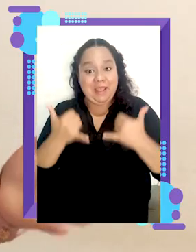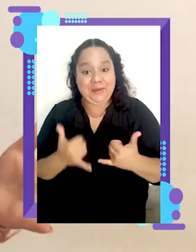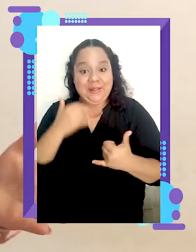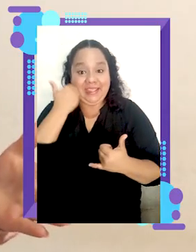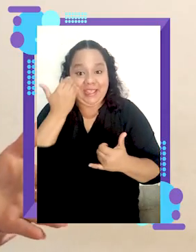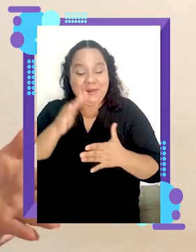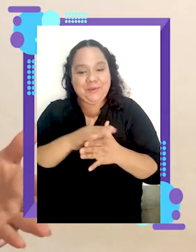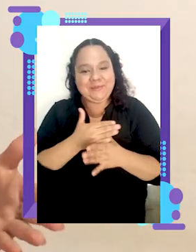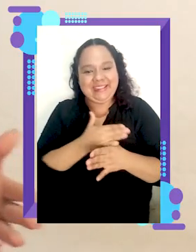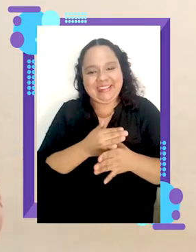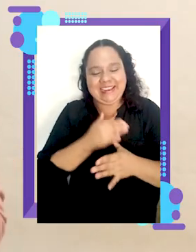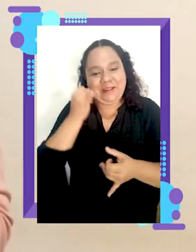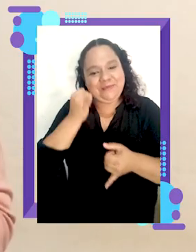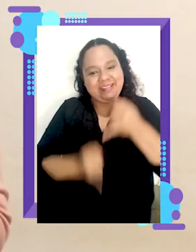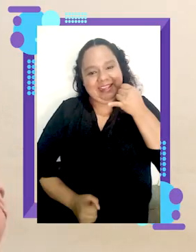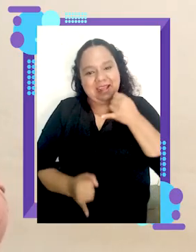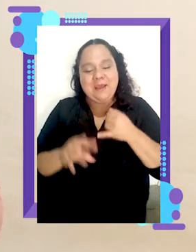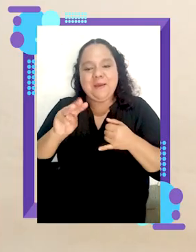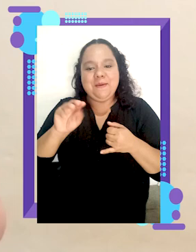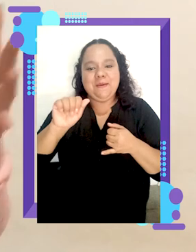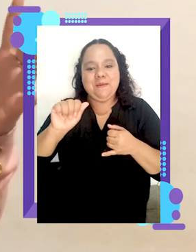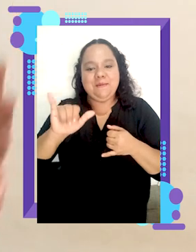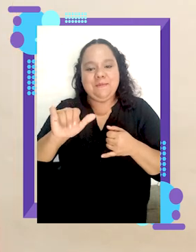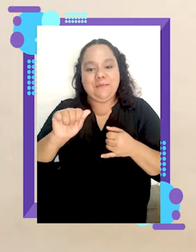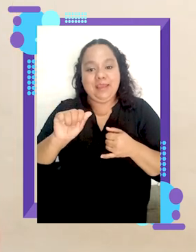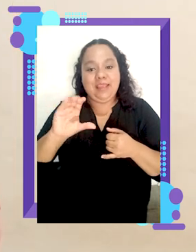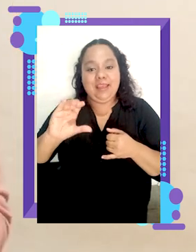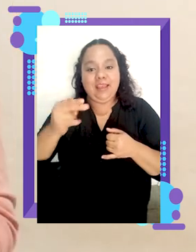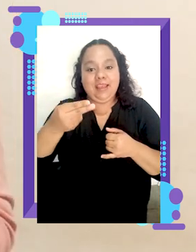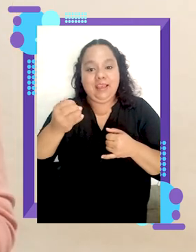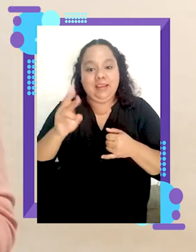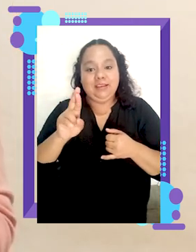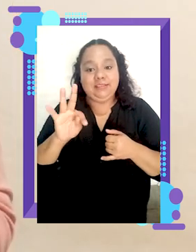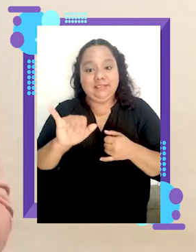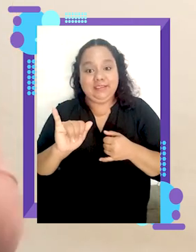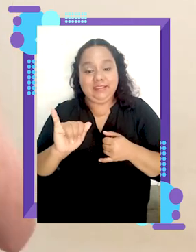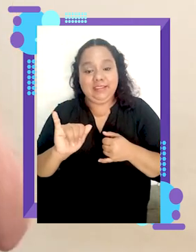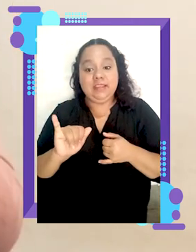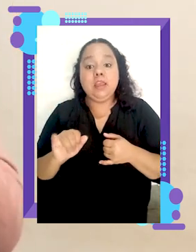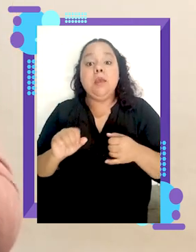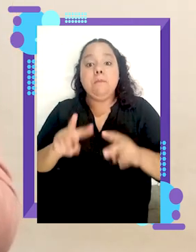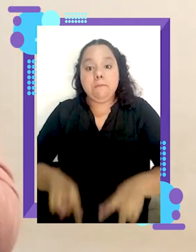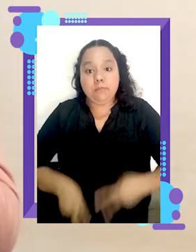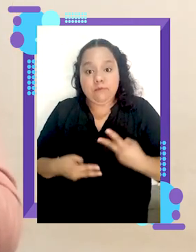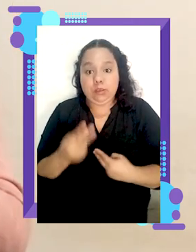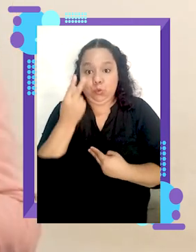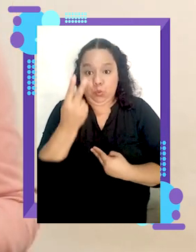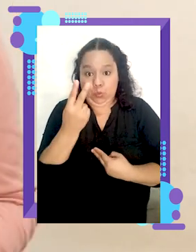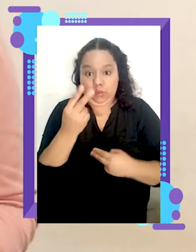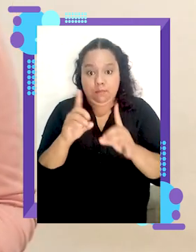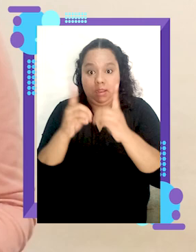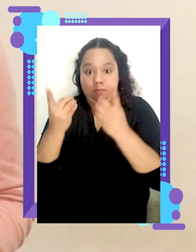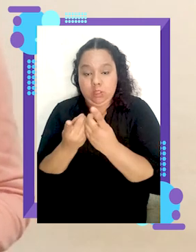Ahora quiero compartirles un poco acerca del pueblo Maya Chortí. Ellos están ubicados principalmente en dos